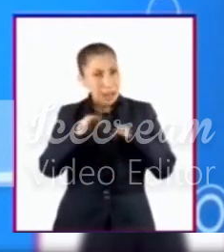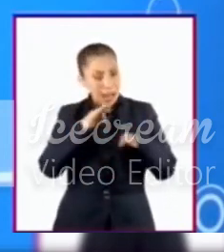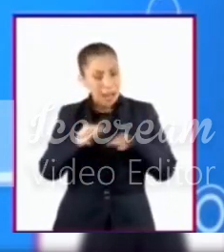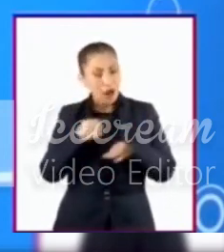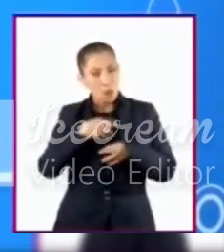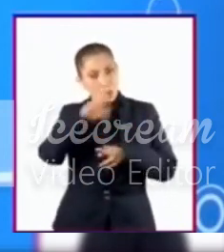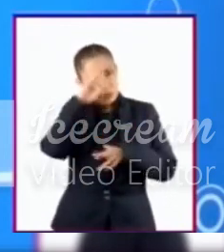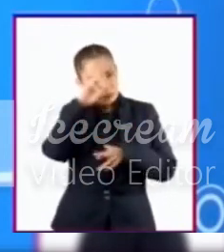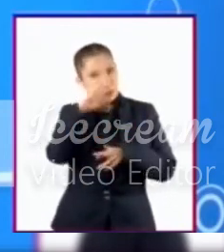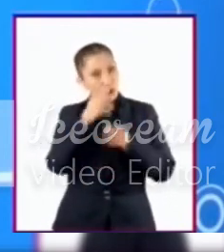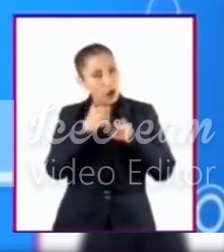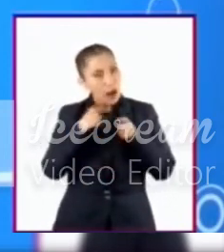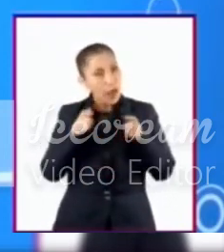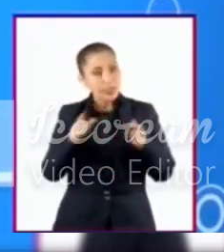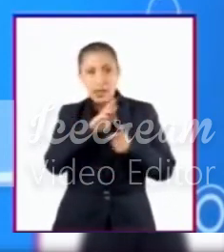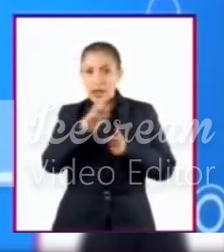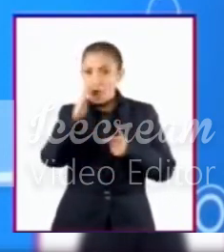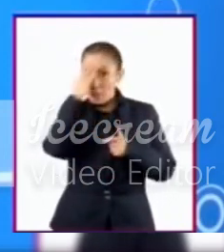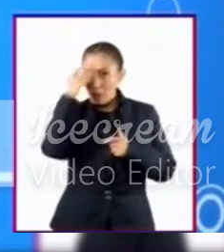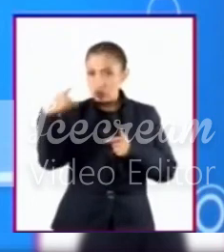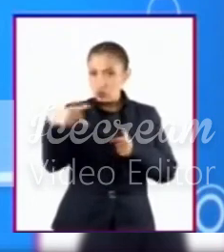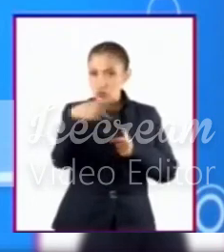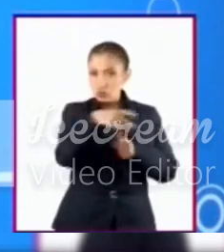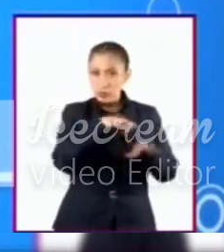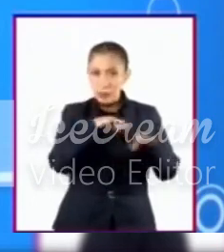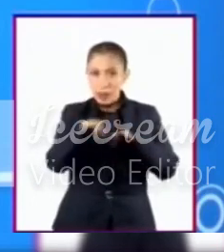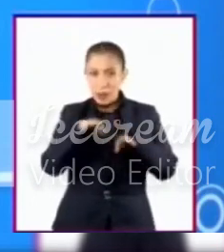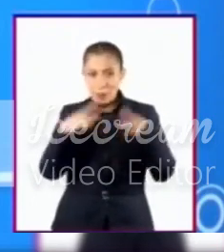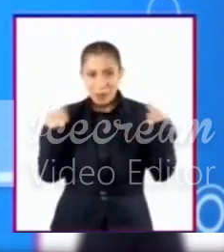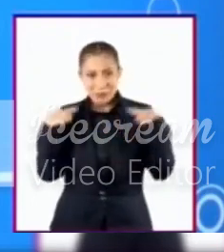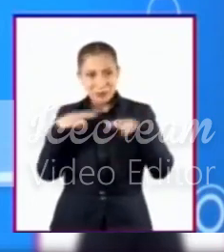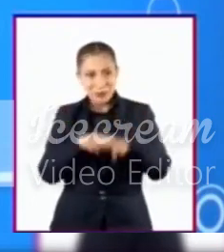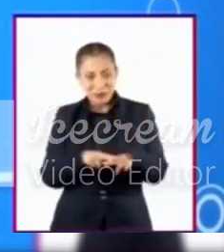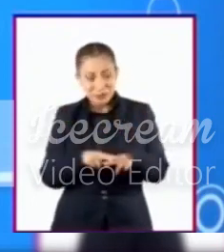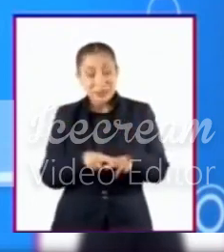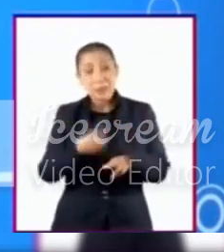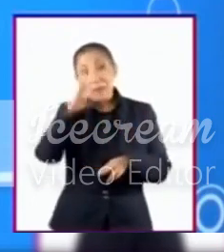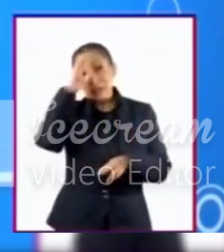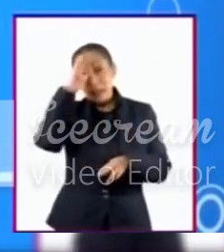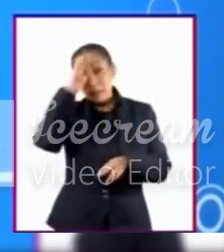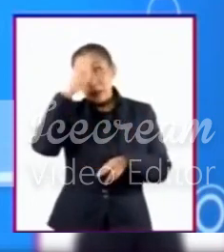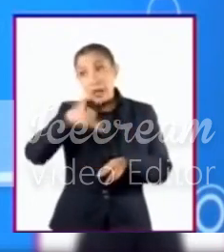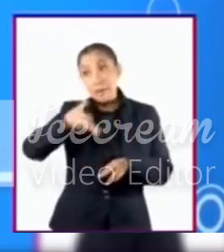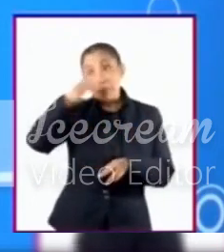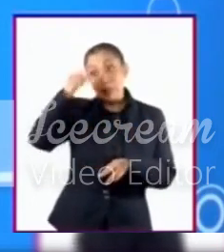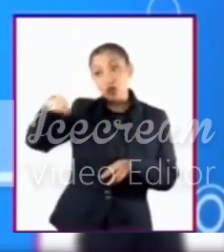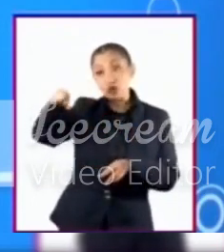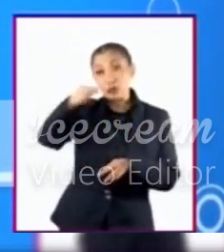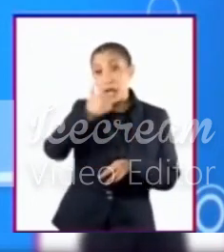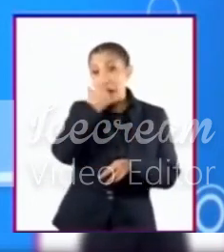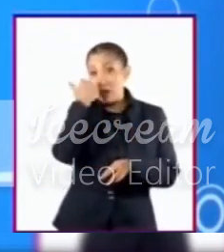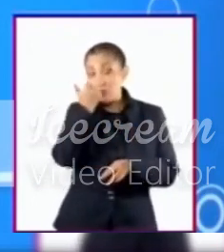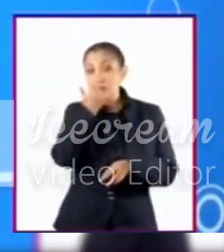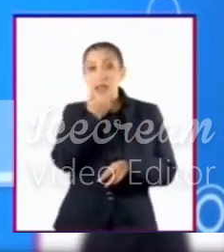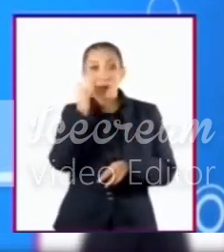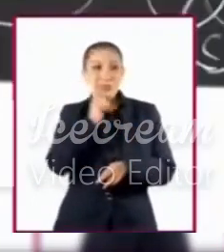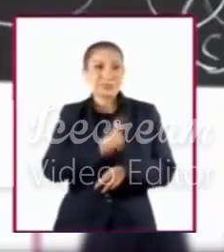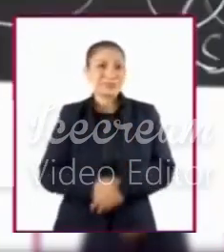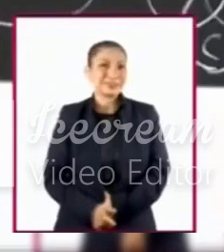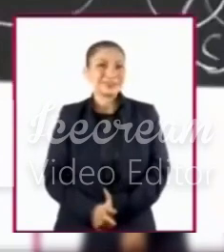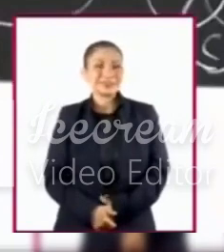un profundo respeto y reconocimiento a su labor y, sobre todo, pensando en el aprendizaje de las alumnas y los